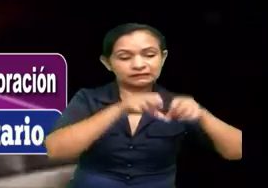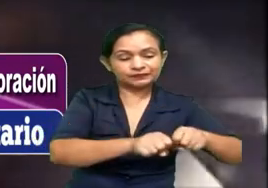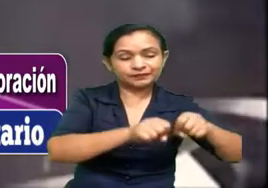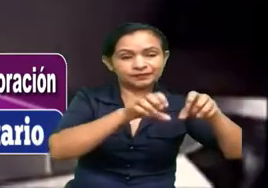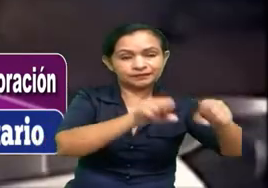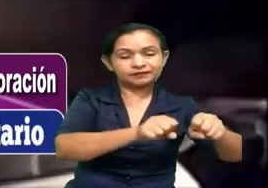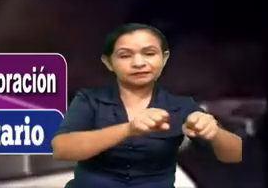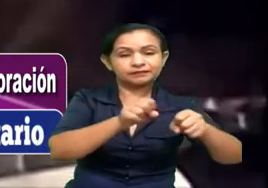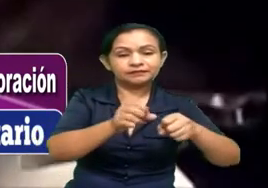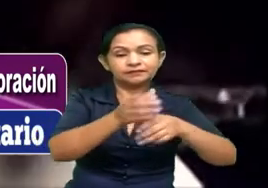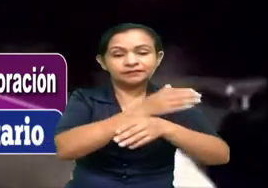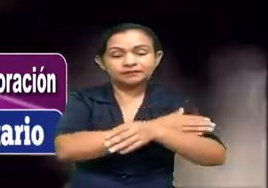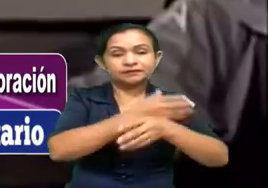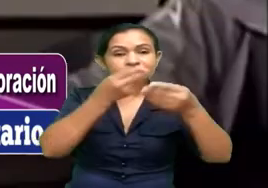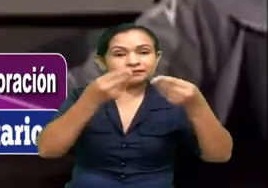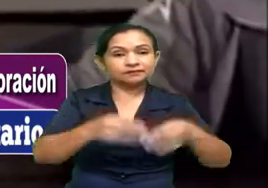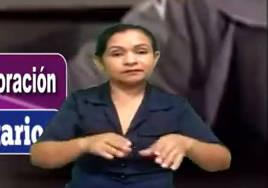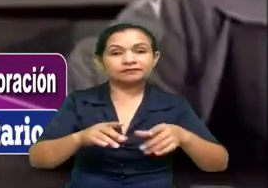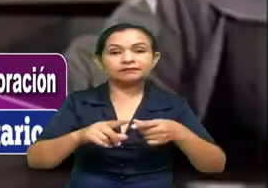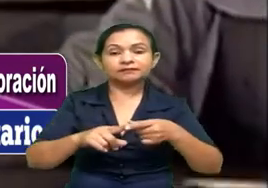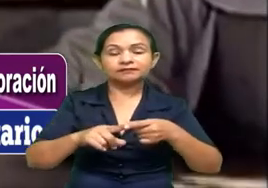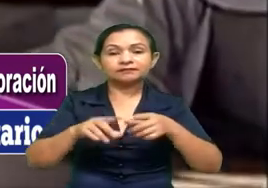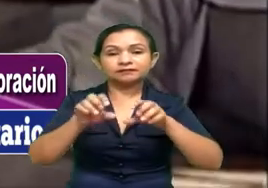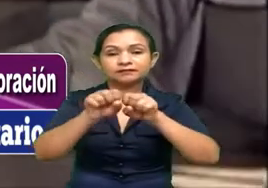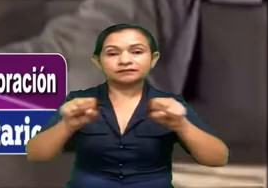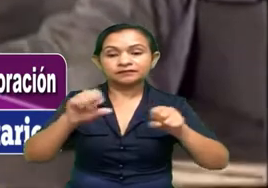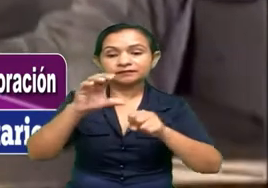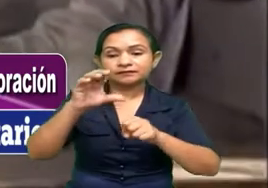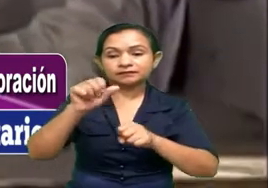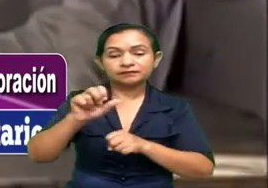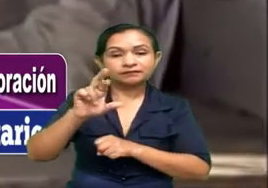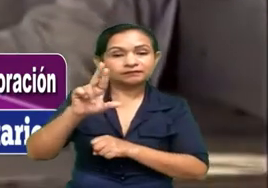habíamos perdido, y hasta San Carlos. Pero